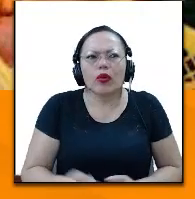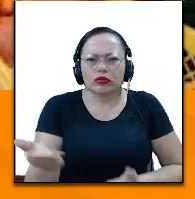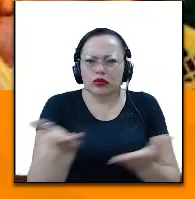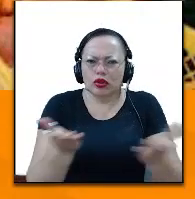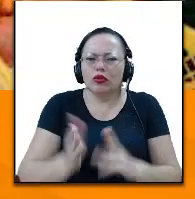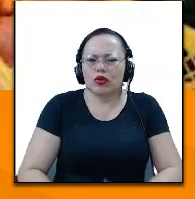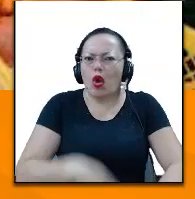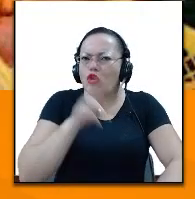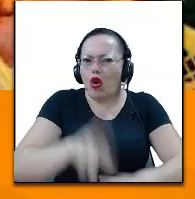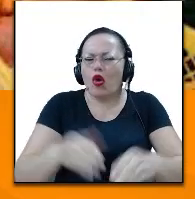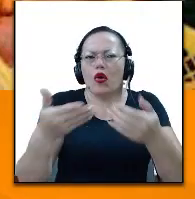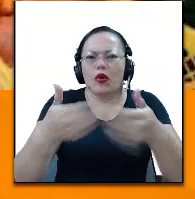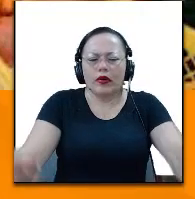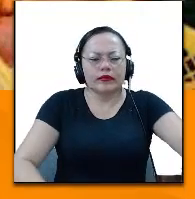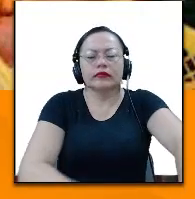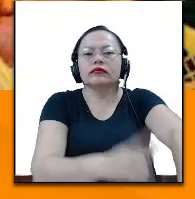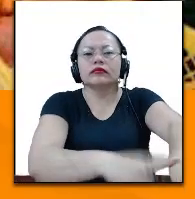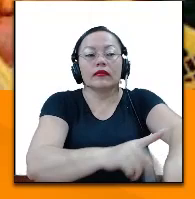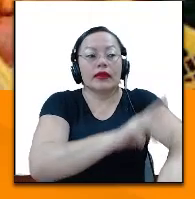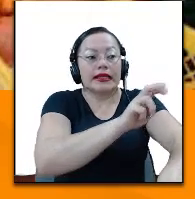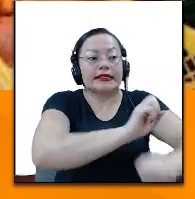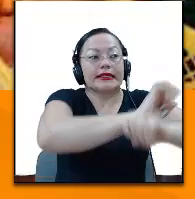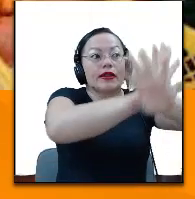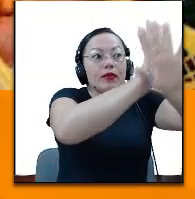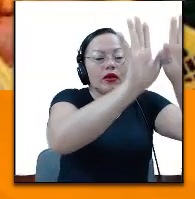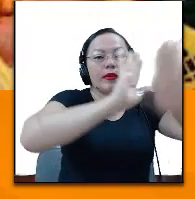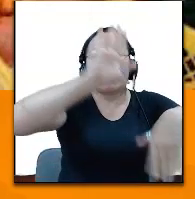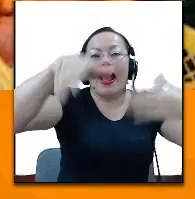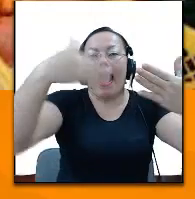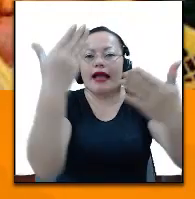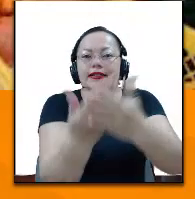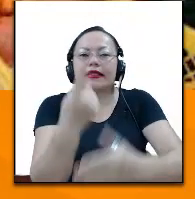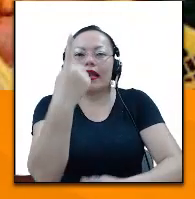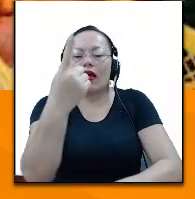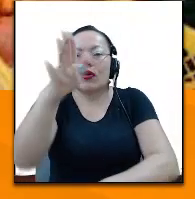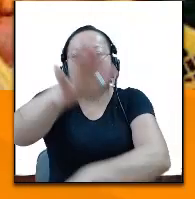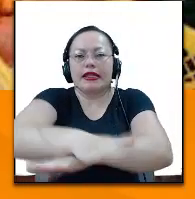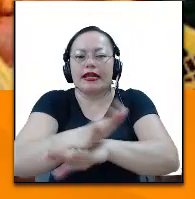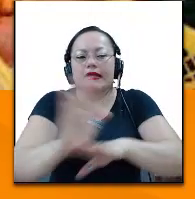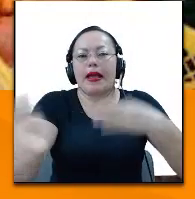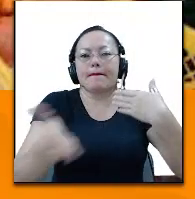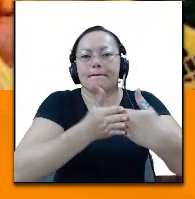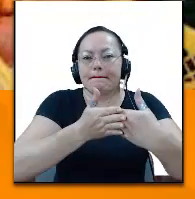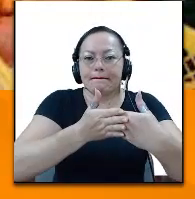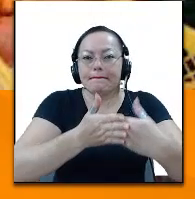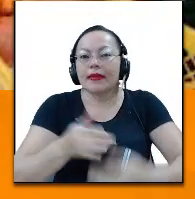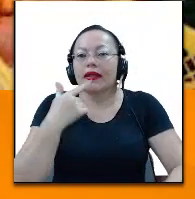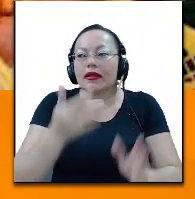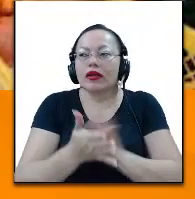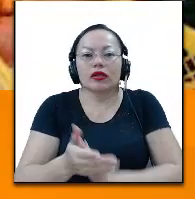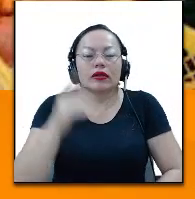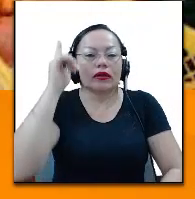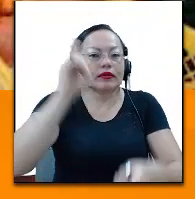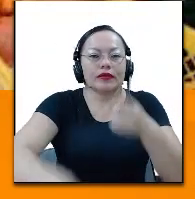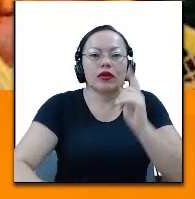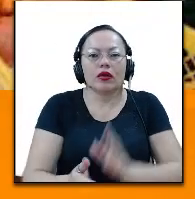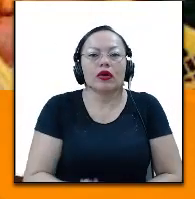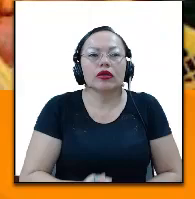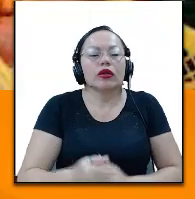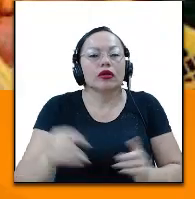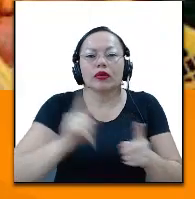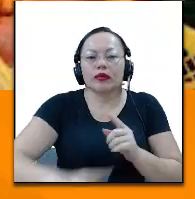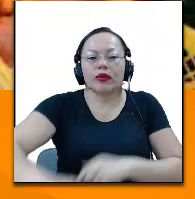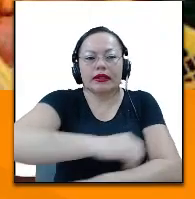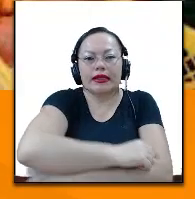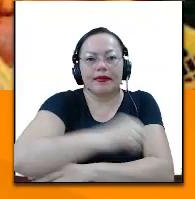funcionando en el horario de 7 de la mañana a 1 de la tarde. No se permite la venta por